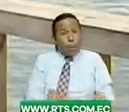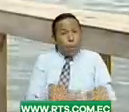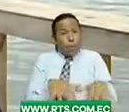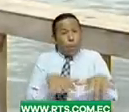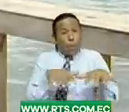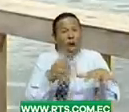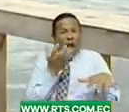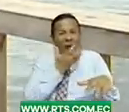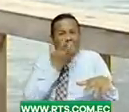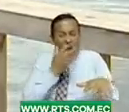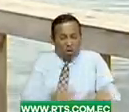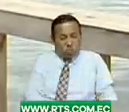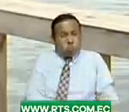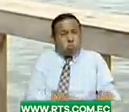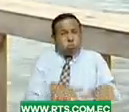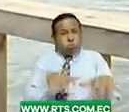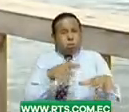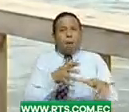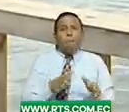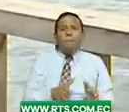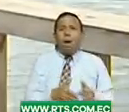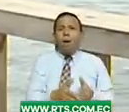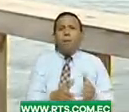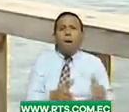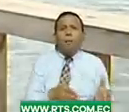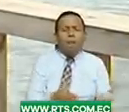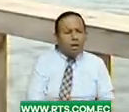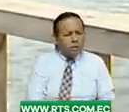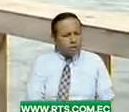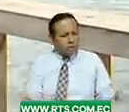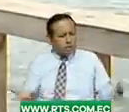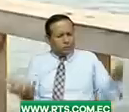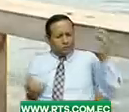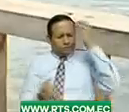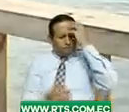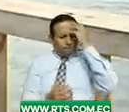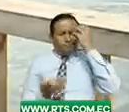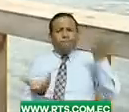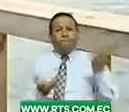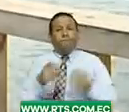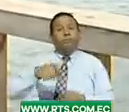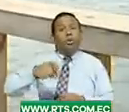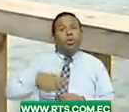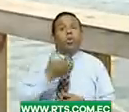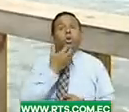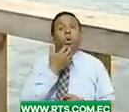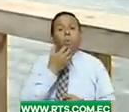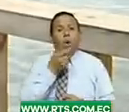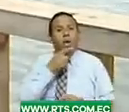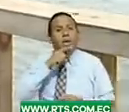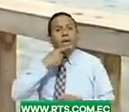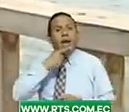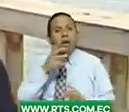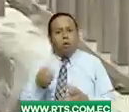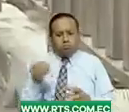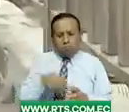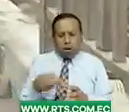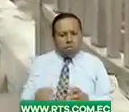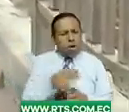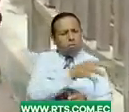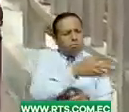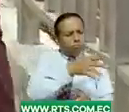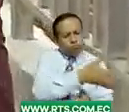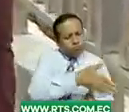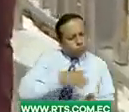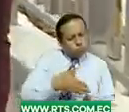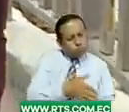el suficientemente hielo para poder darle mantenimiento. ¿Pero a qué se refiere con que las especies se alejan de la superficie? Es a esto.